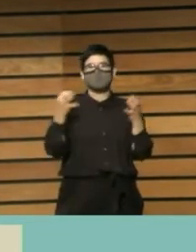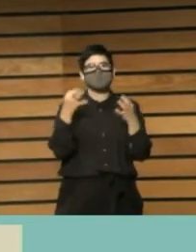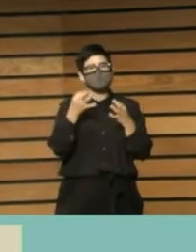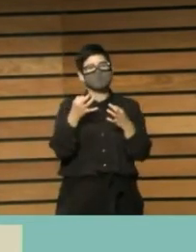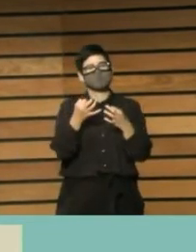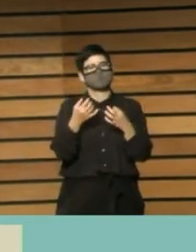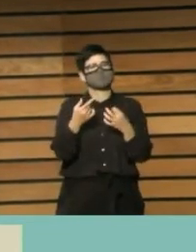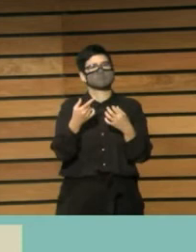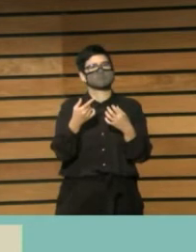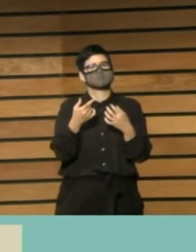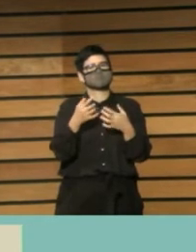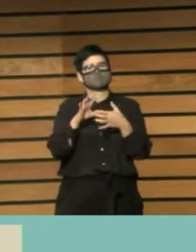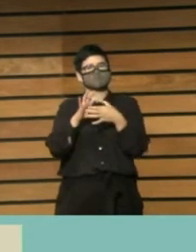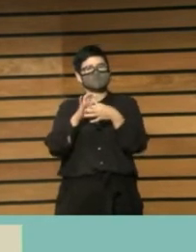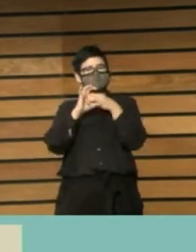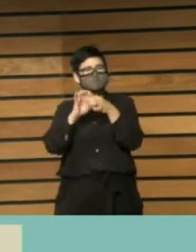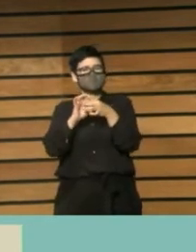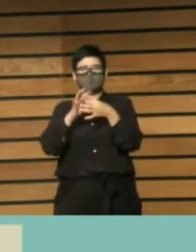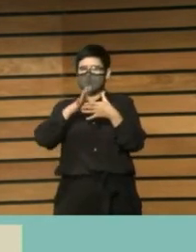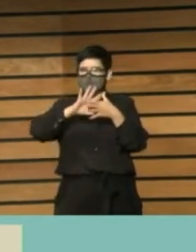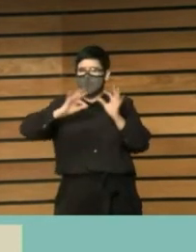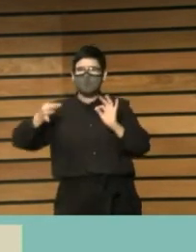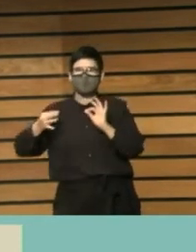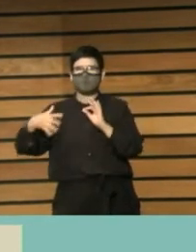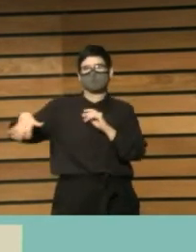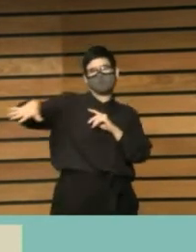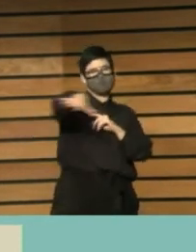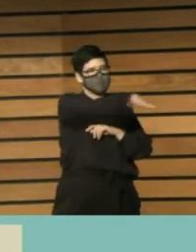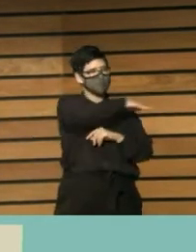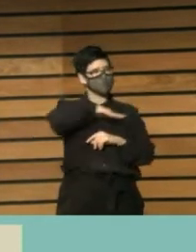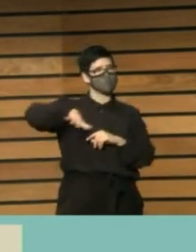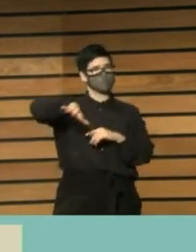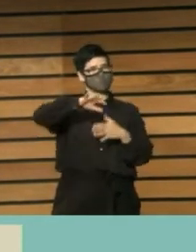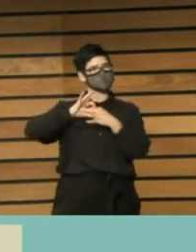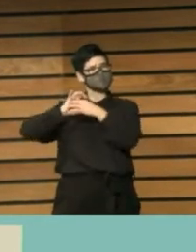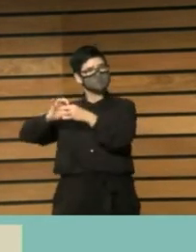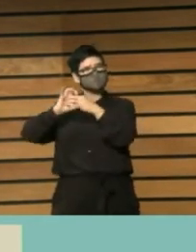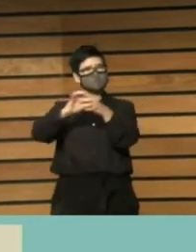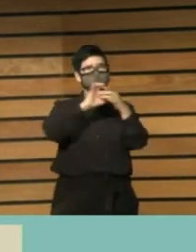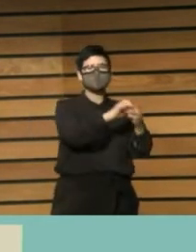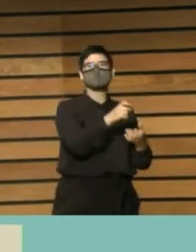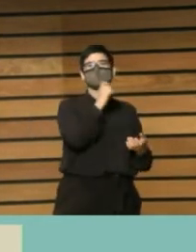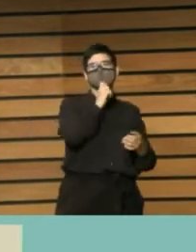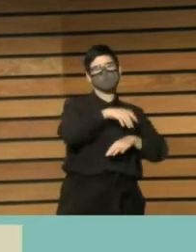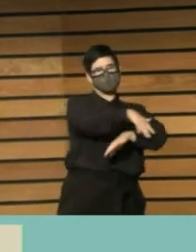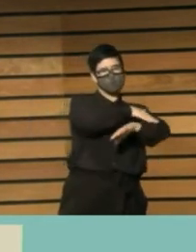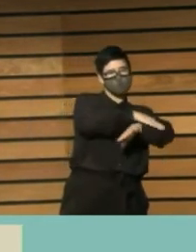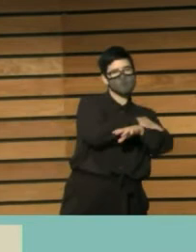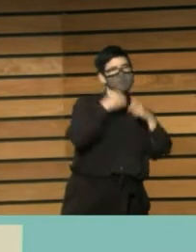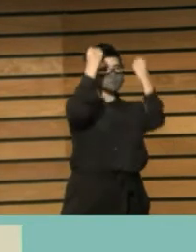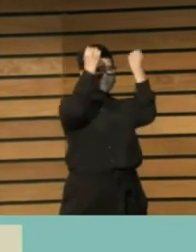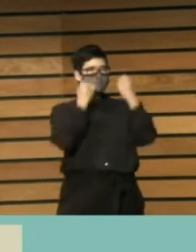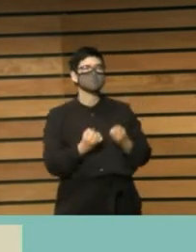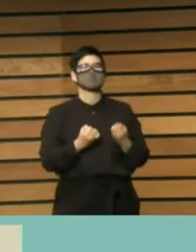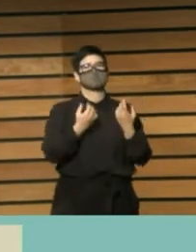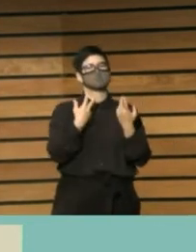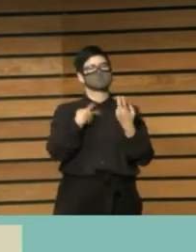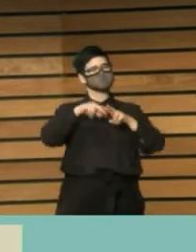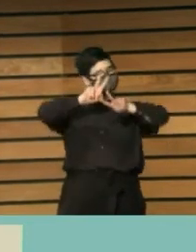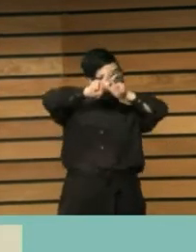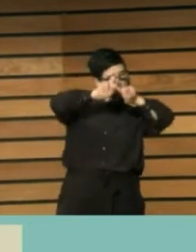establezcamos alianzas estratégicas localmente y que lo hagamos con nuestros gobiernos, nuestras instituciones,